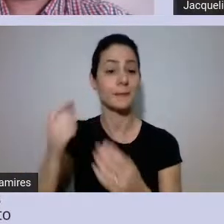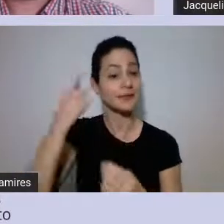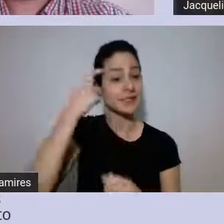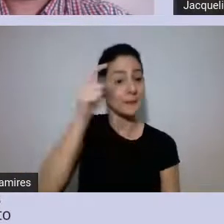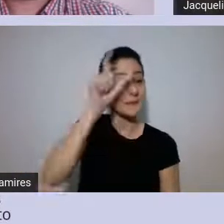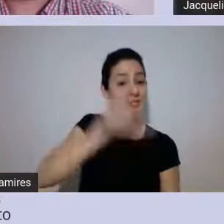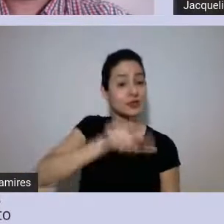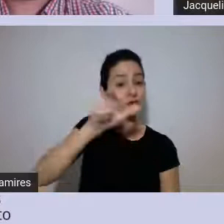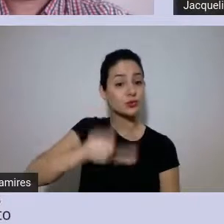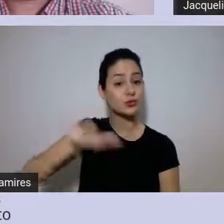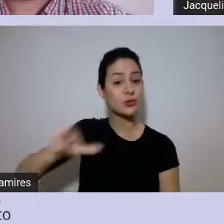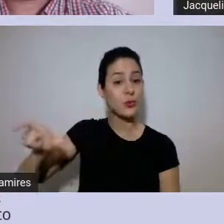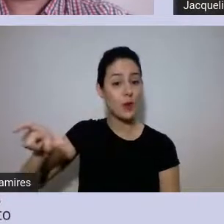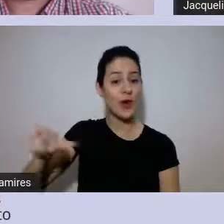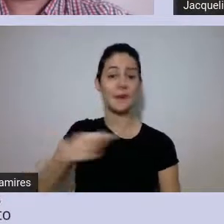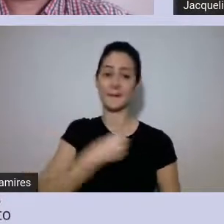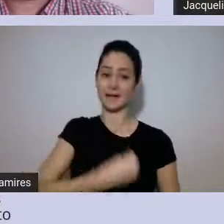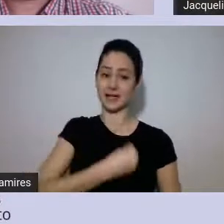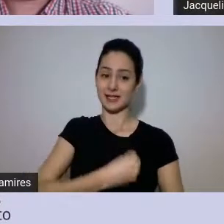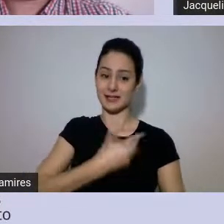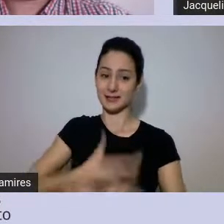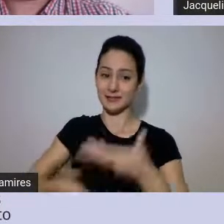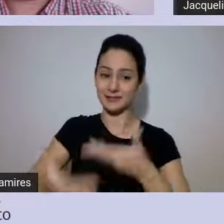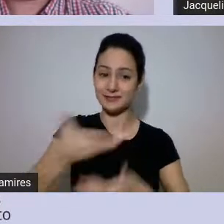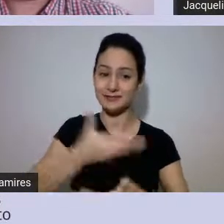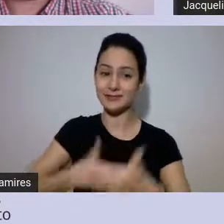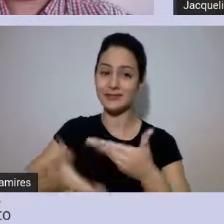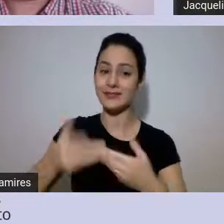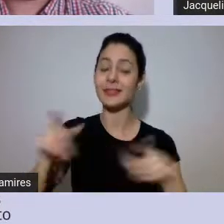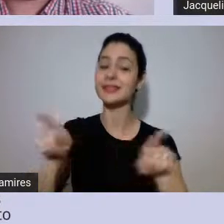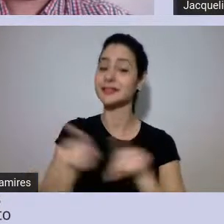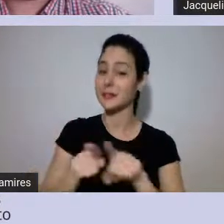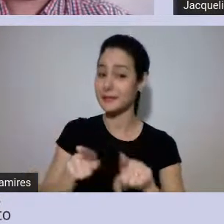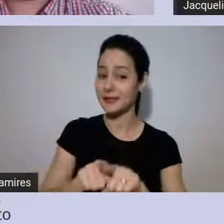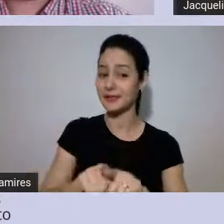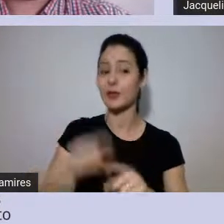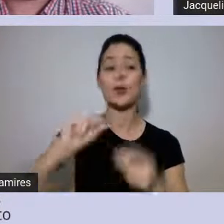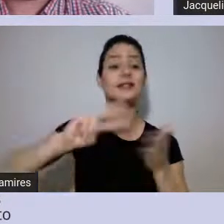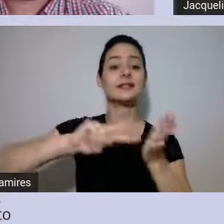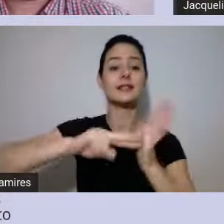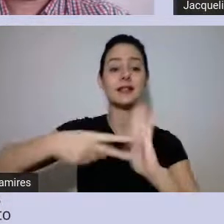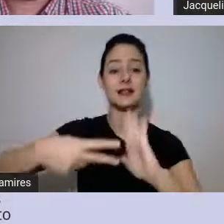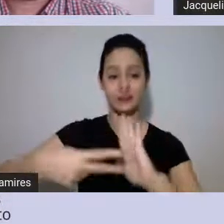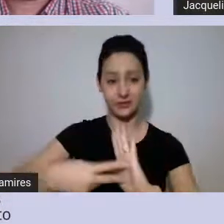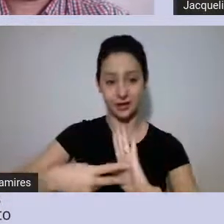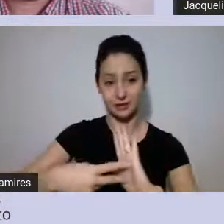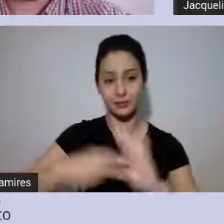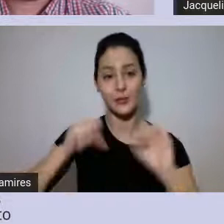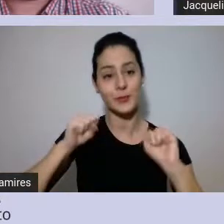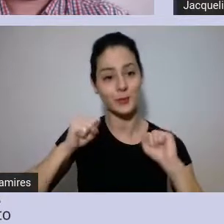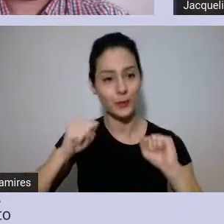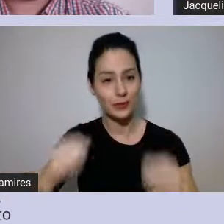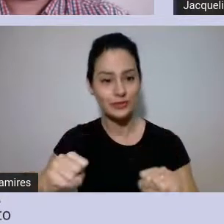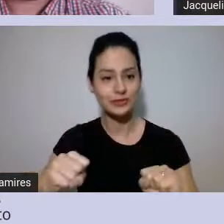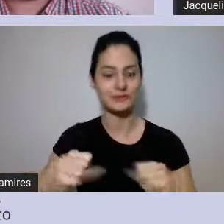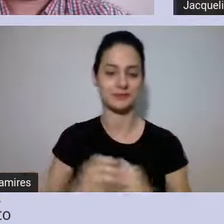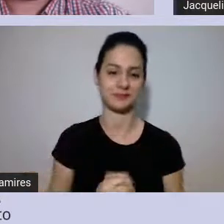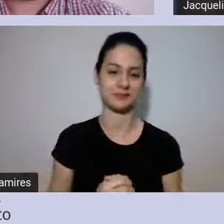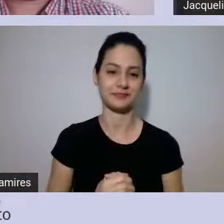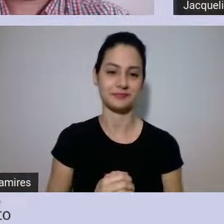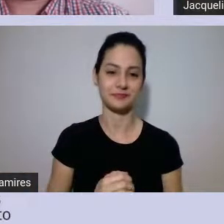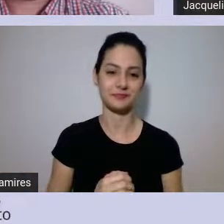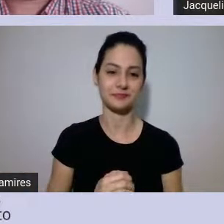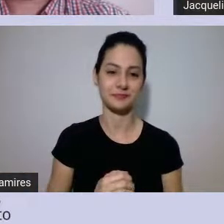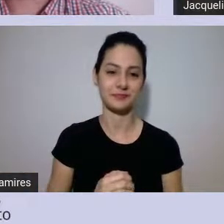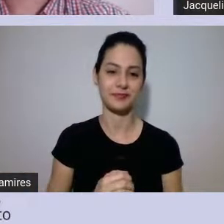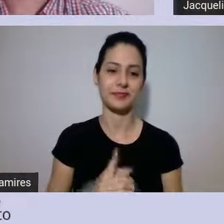personas que están participando. Y sin pensar tampoco en los significados que se ponen en juego